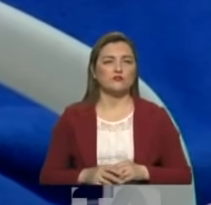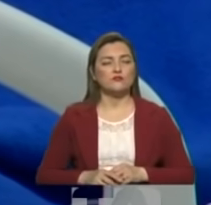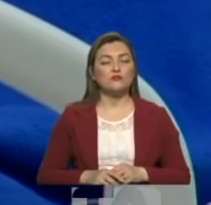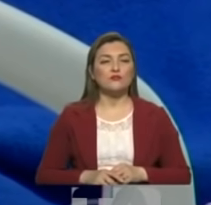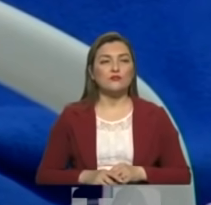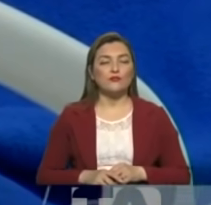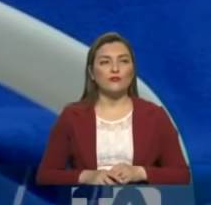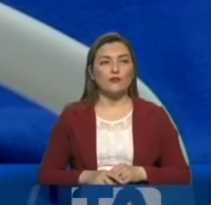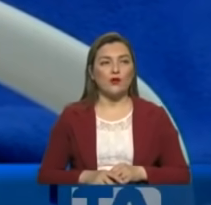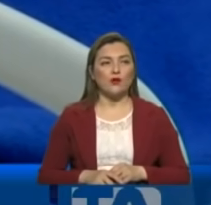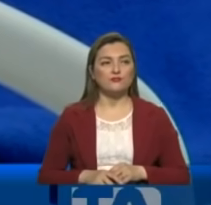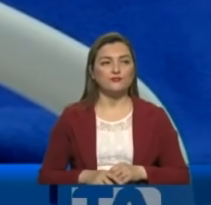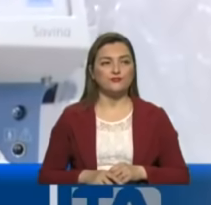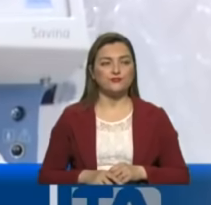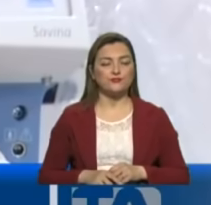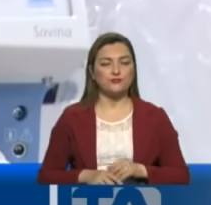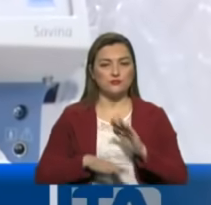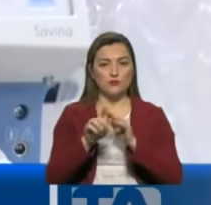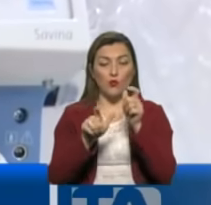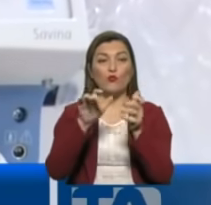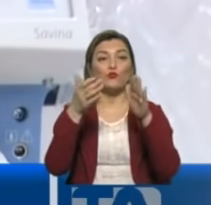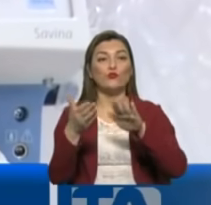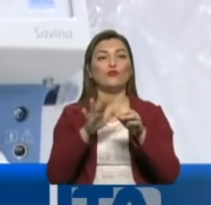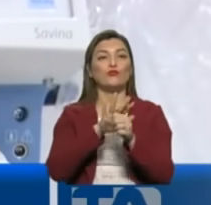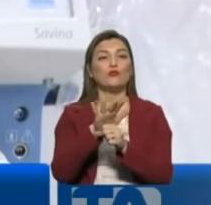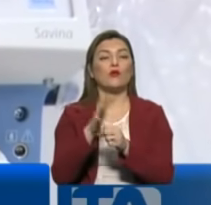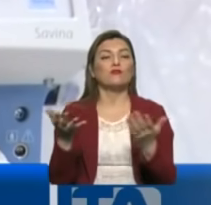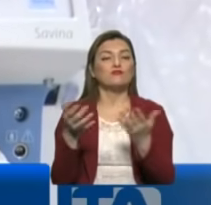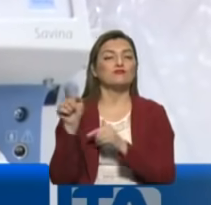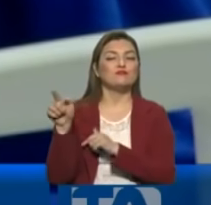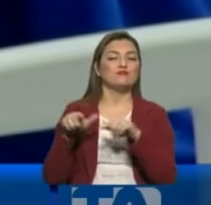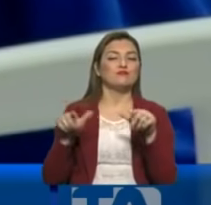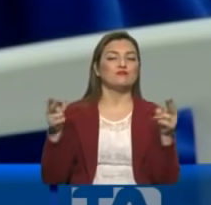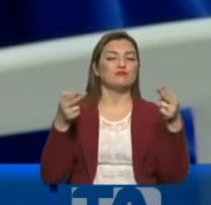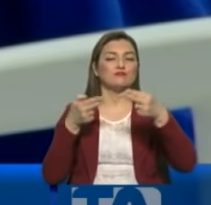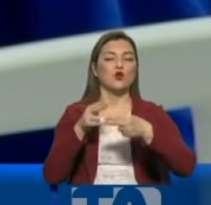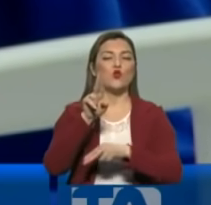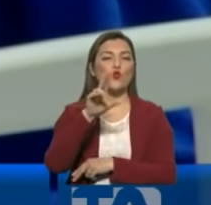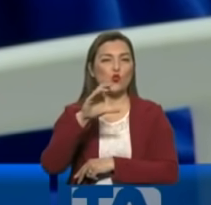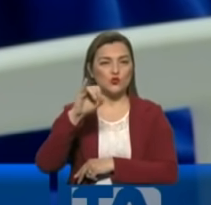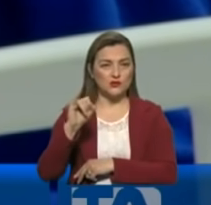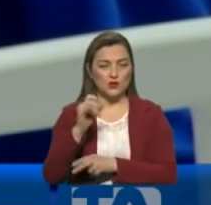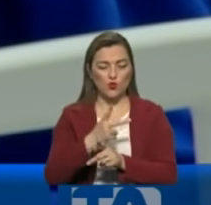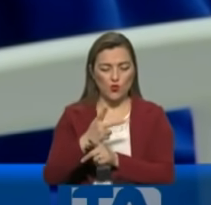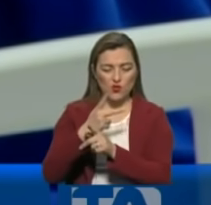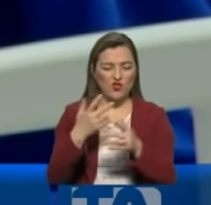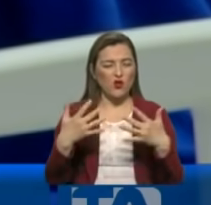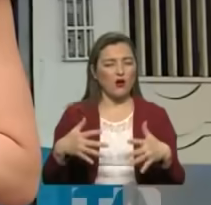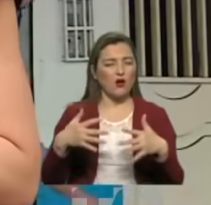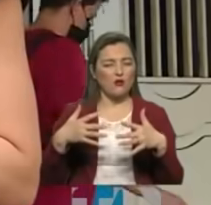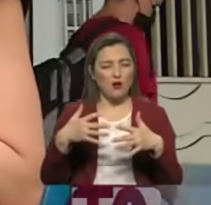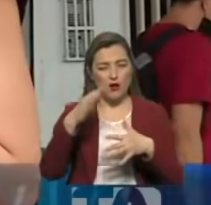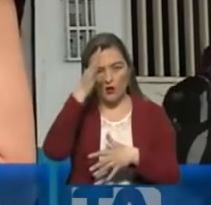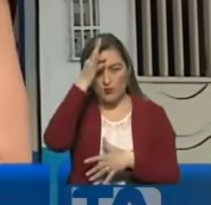Y es que la mayor cantidad de fallecidos por COVID-19 salen precisamente de aquí, de las unidades de cuidados intensivos de los